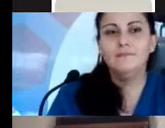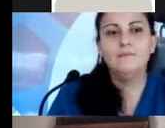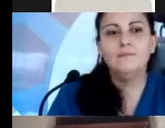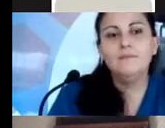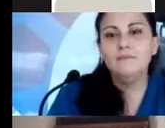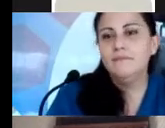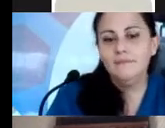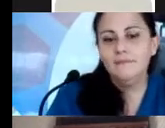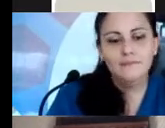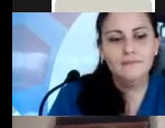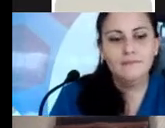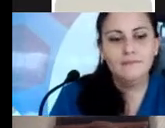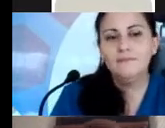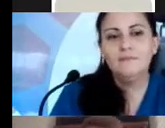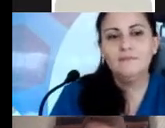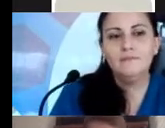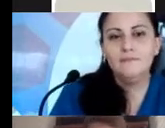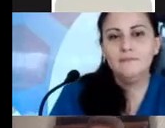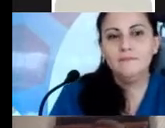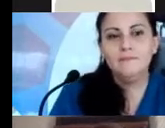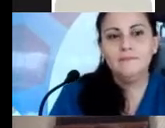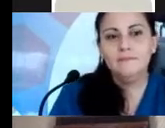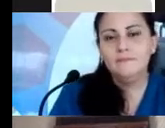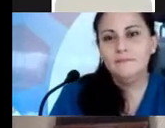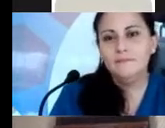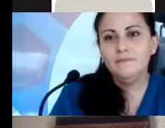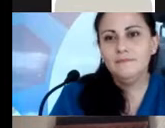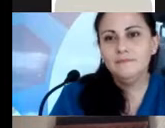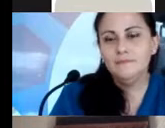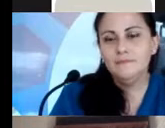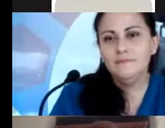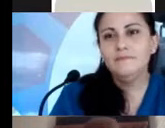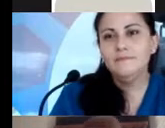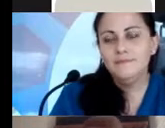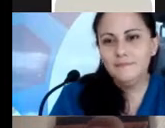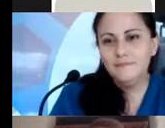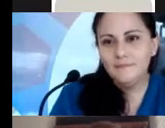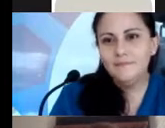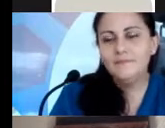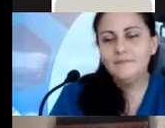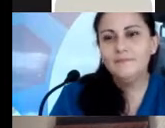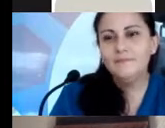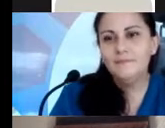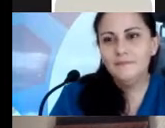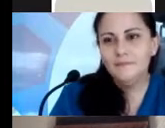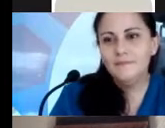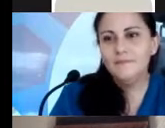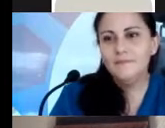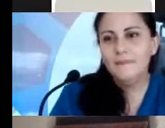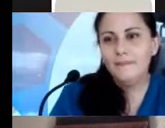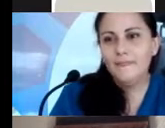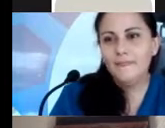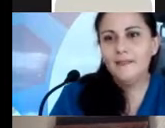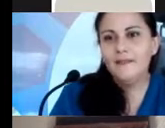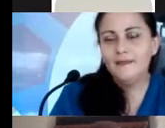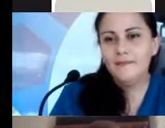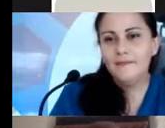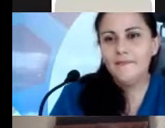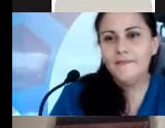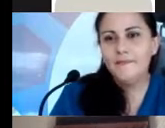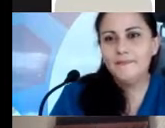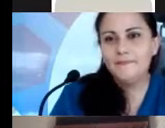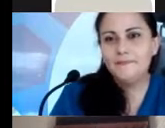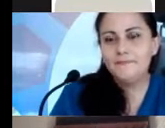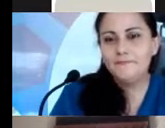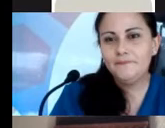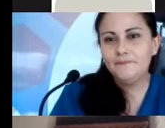el tema de que una postura normal en este tipo de sujetos no existe. Y la normalidad en el sentado no existe. Es